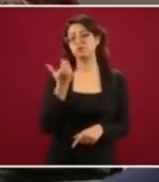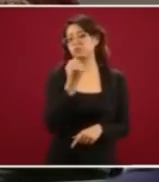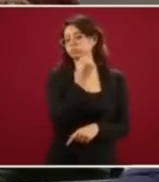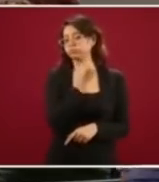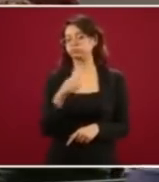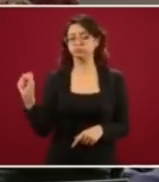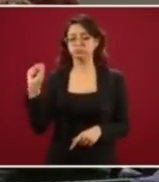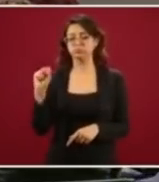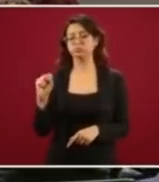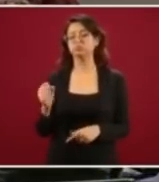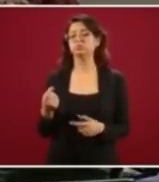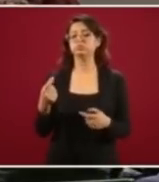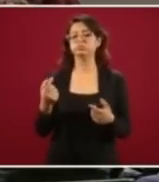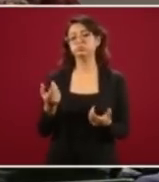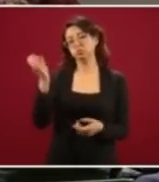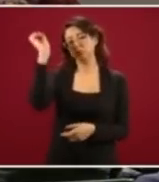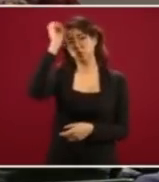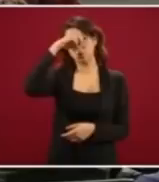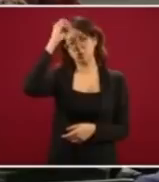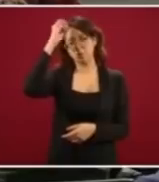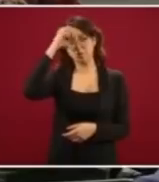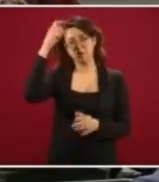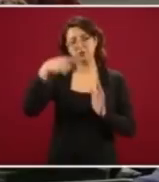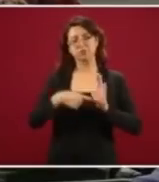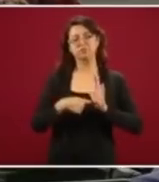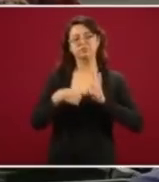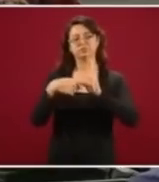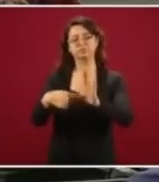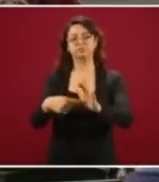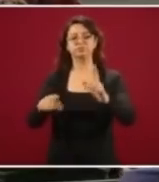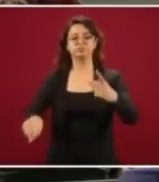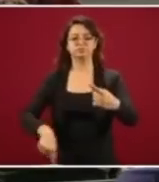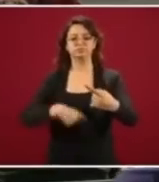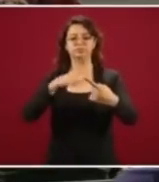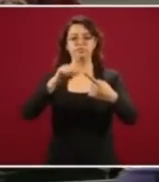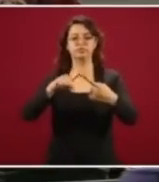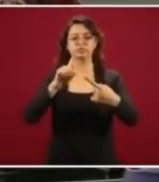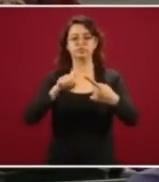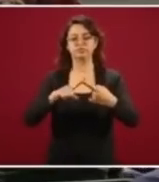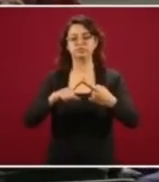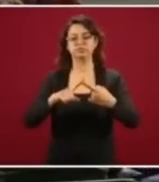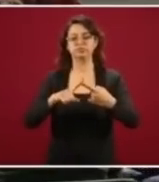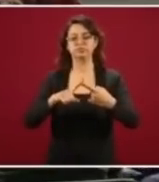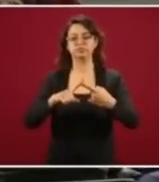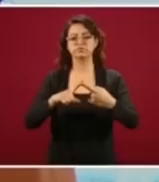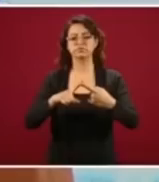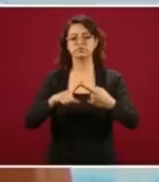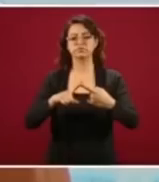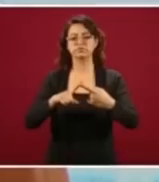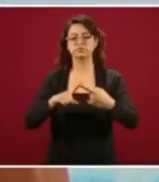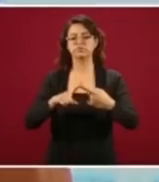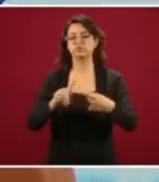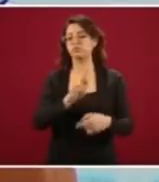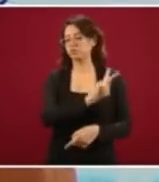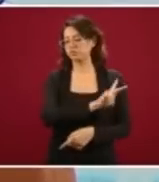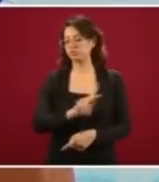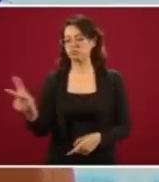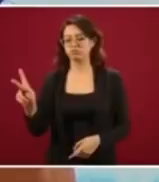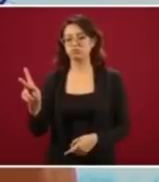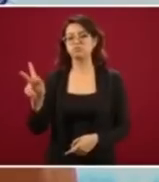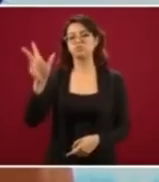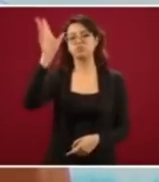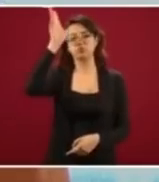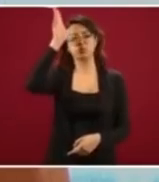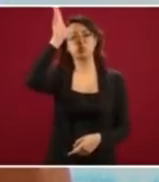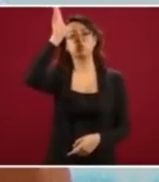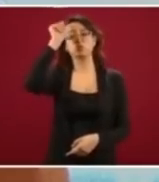emitieron las siguientes consideraciones. Número uno, que se considera por unanimidad como